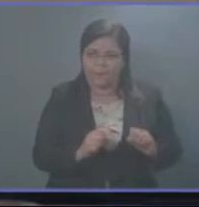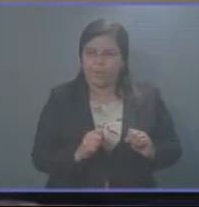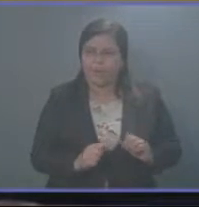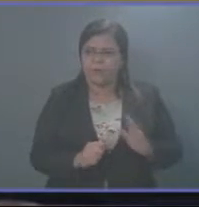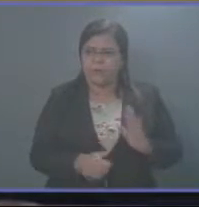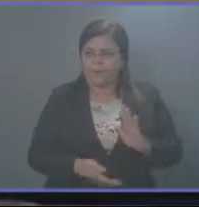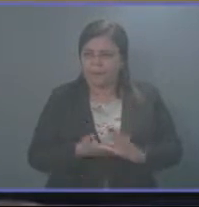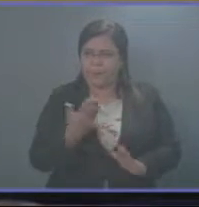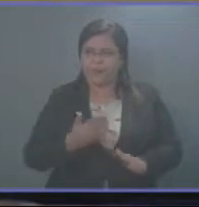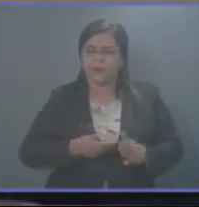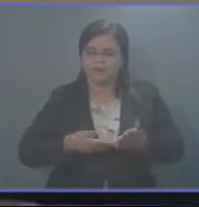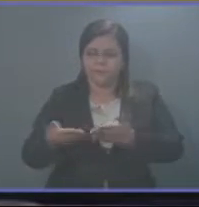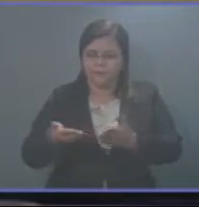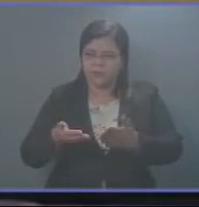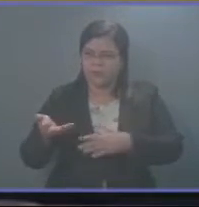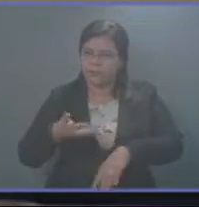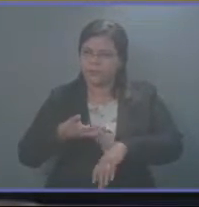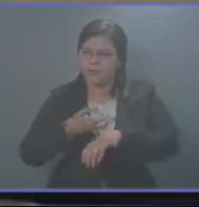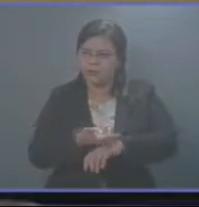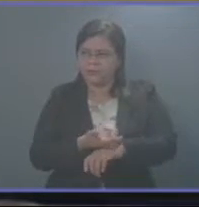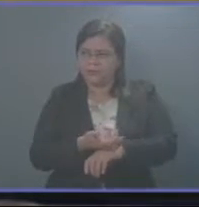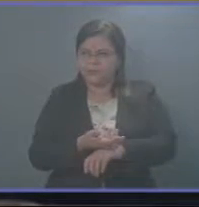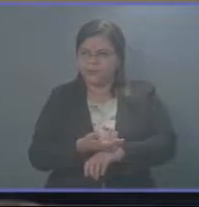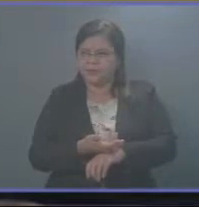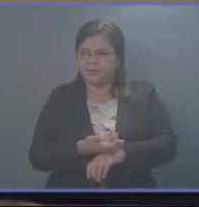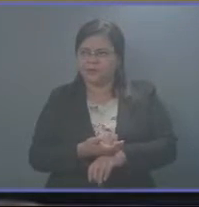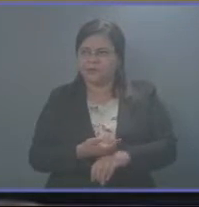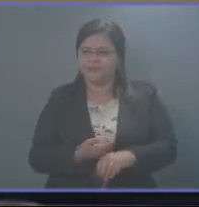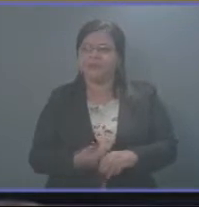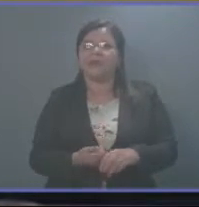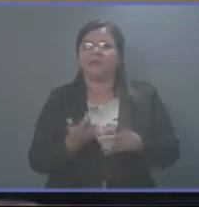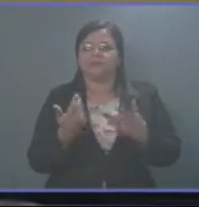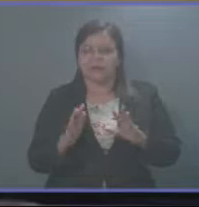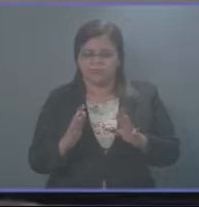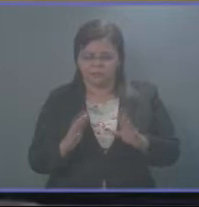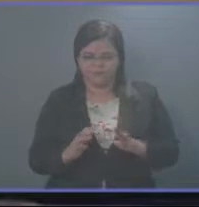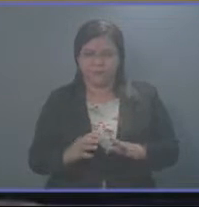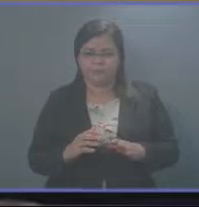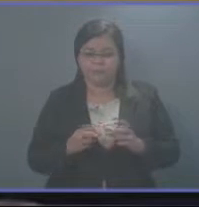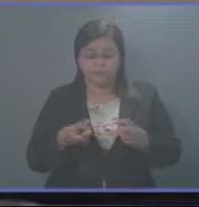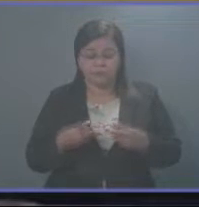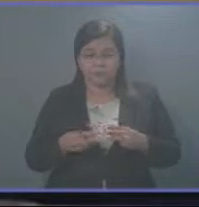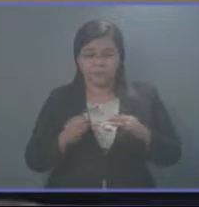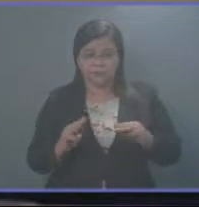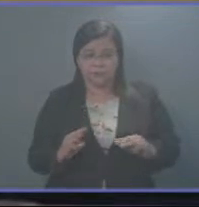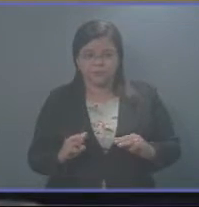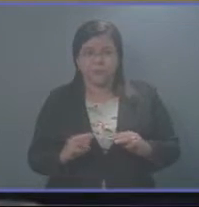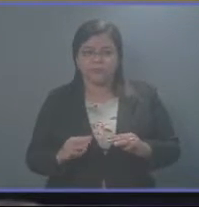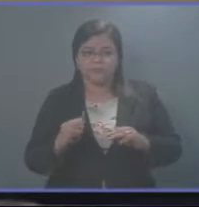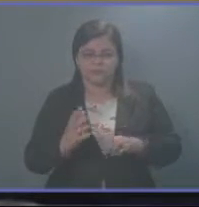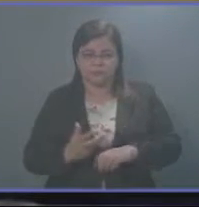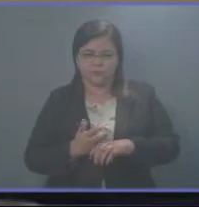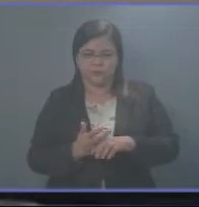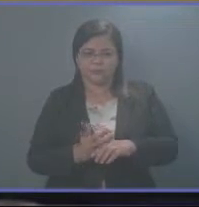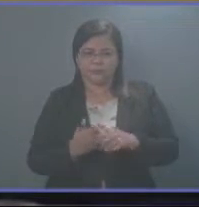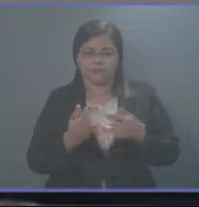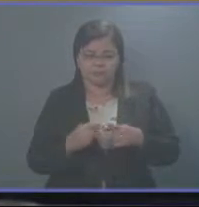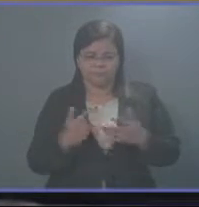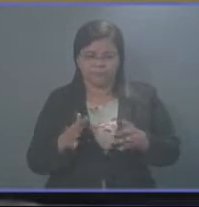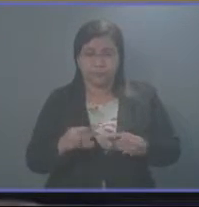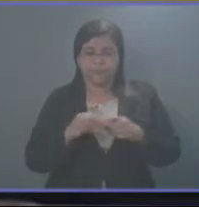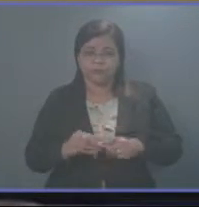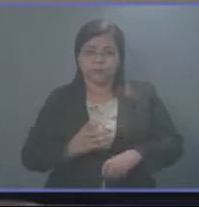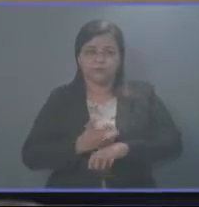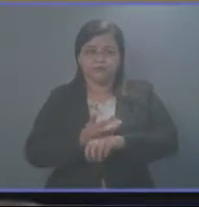el servicio de transporte público de pasajeros en la modalidad de transporte selectivo excepcional, específicamente en